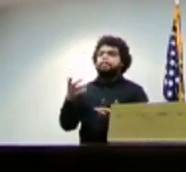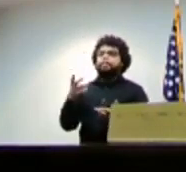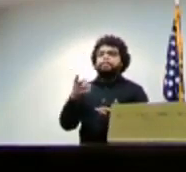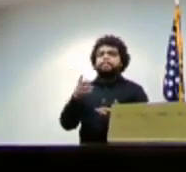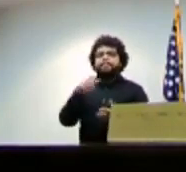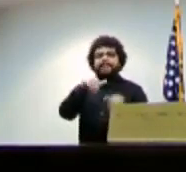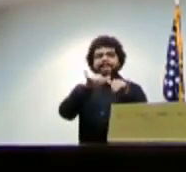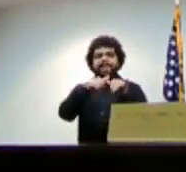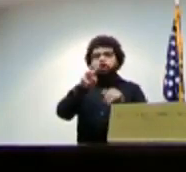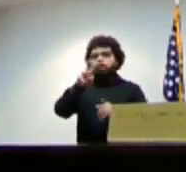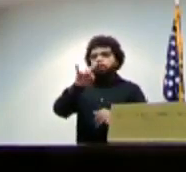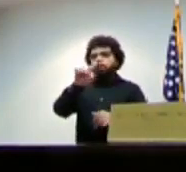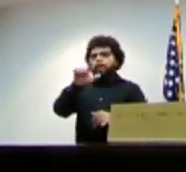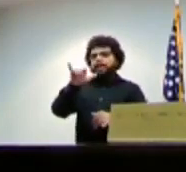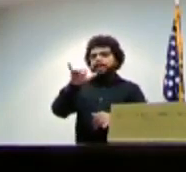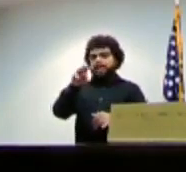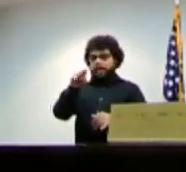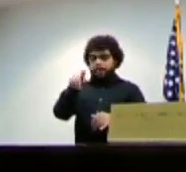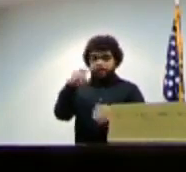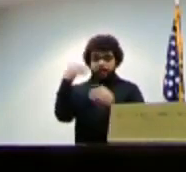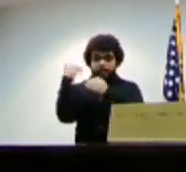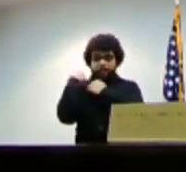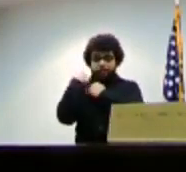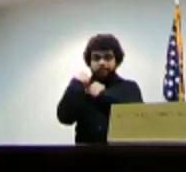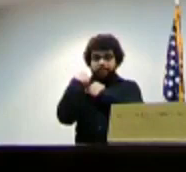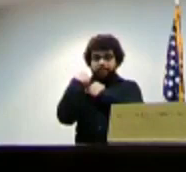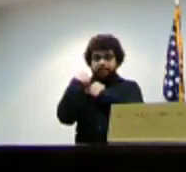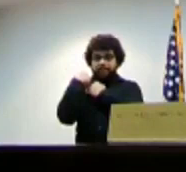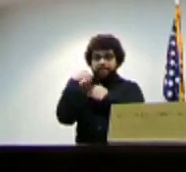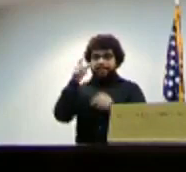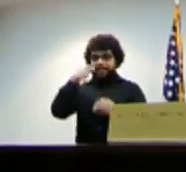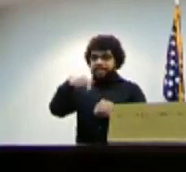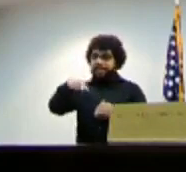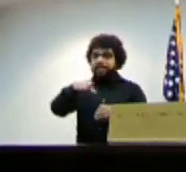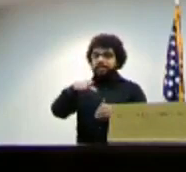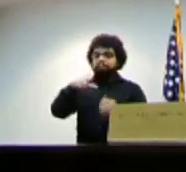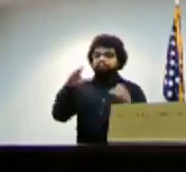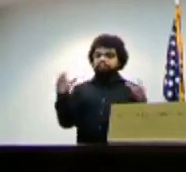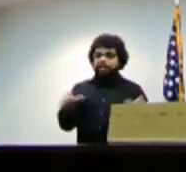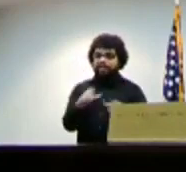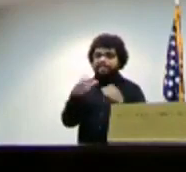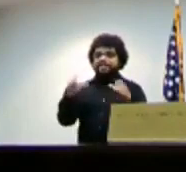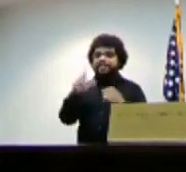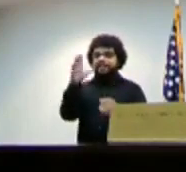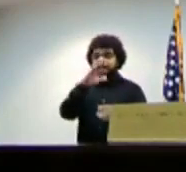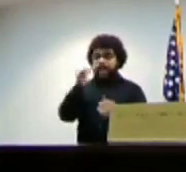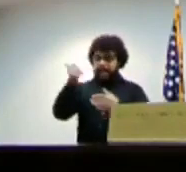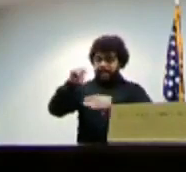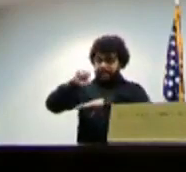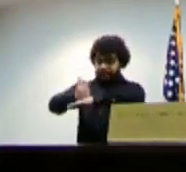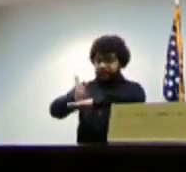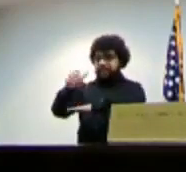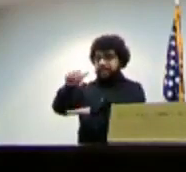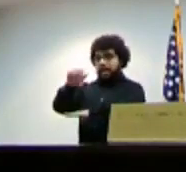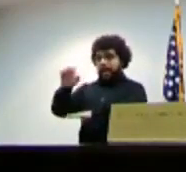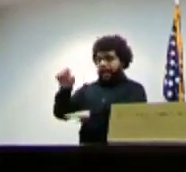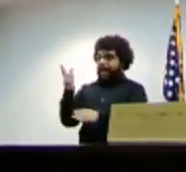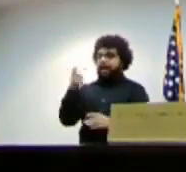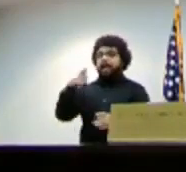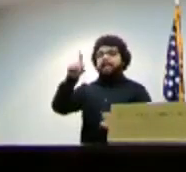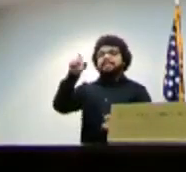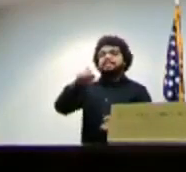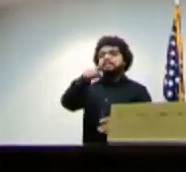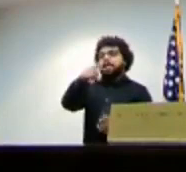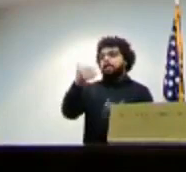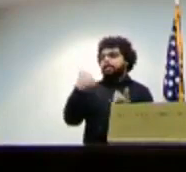William es el que se encarga de confeccionar y establecerle a la autoridad cuáles son las necesidades que él tiene